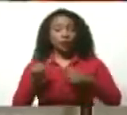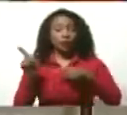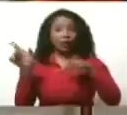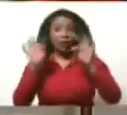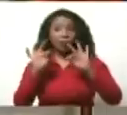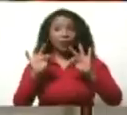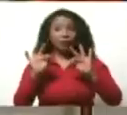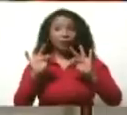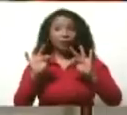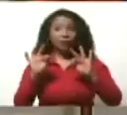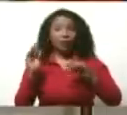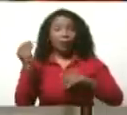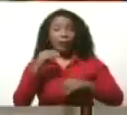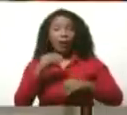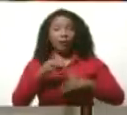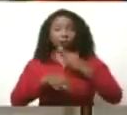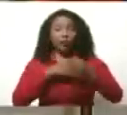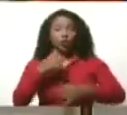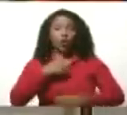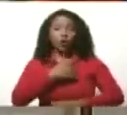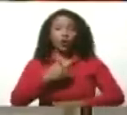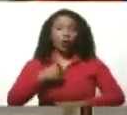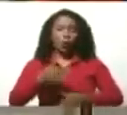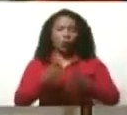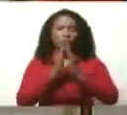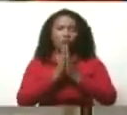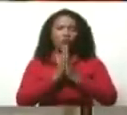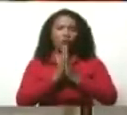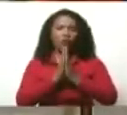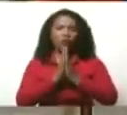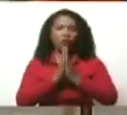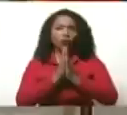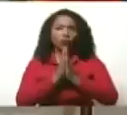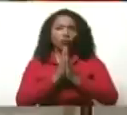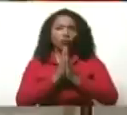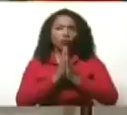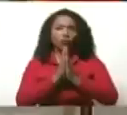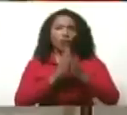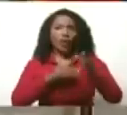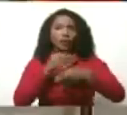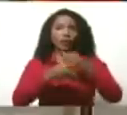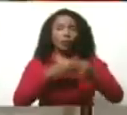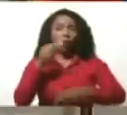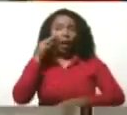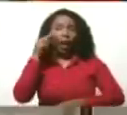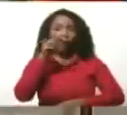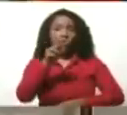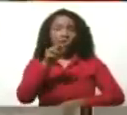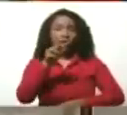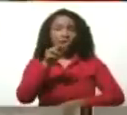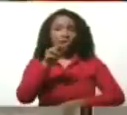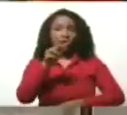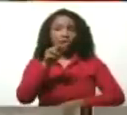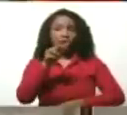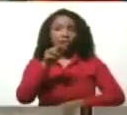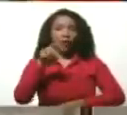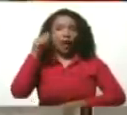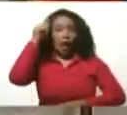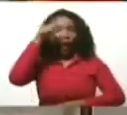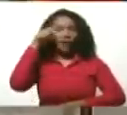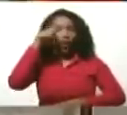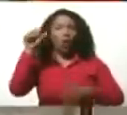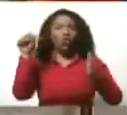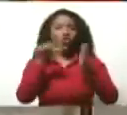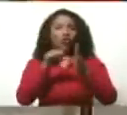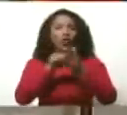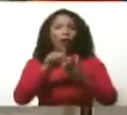mayor detalle, quisiera, por favor, que procediéramos a ver el video en donde